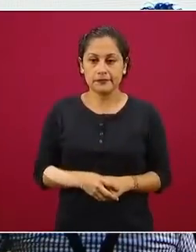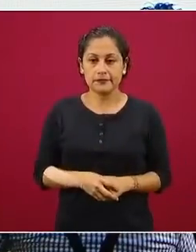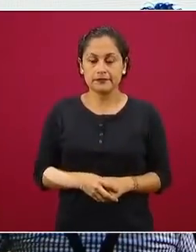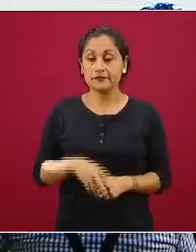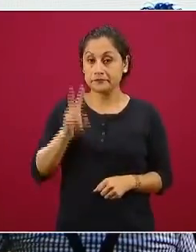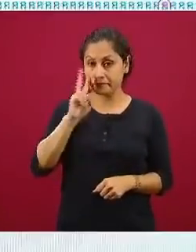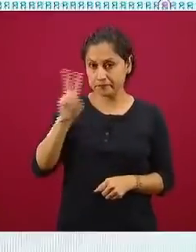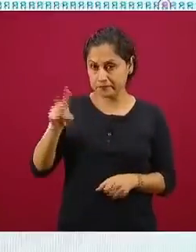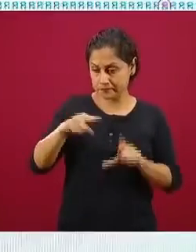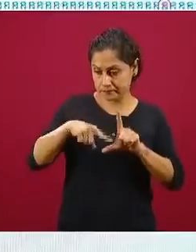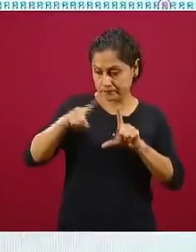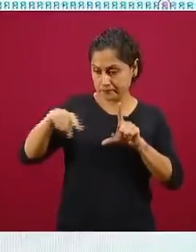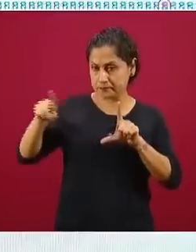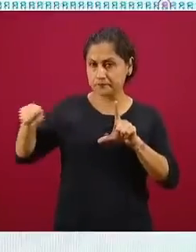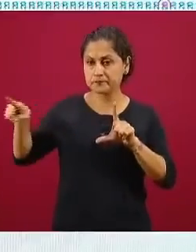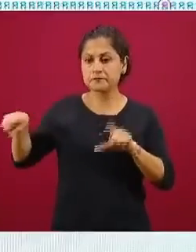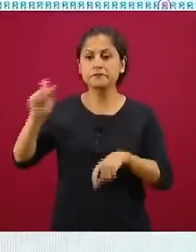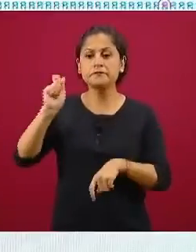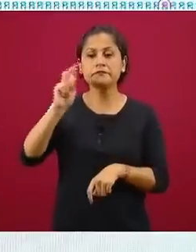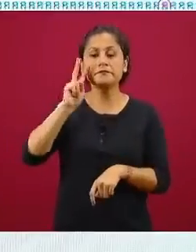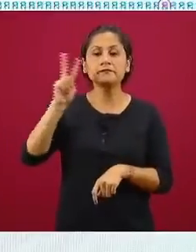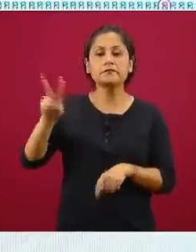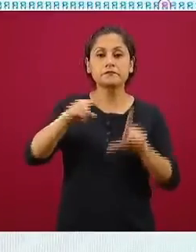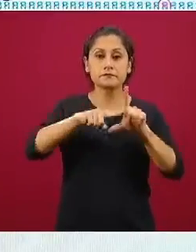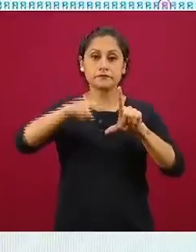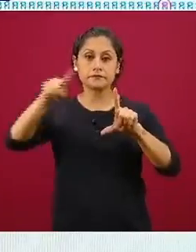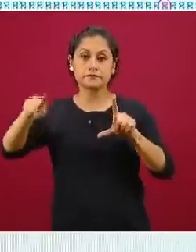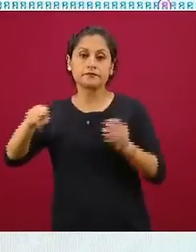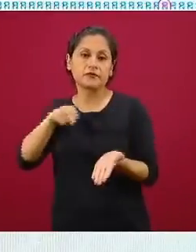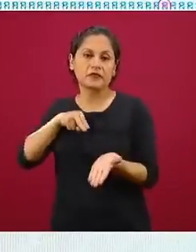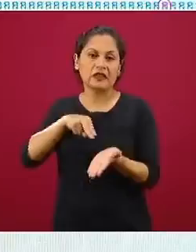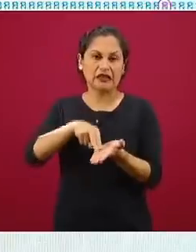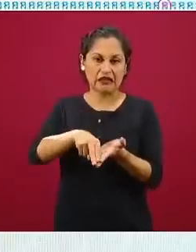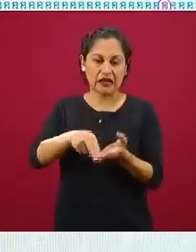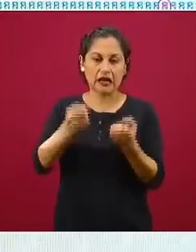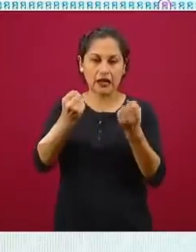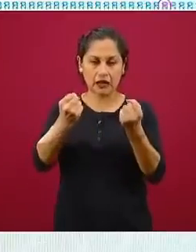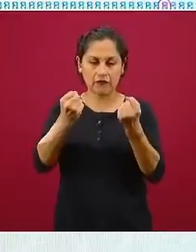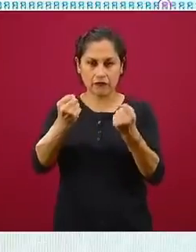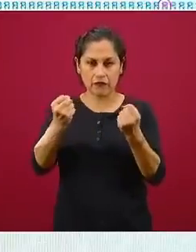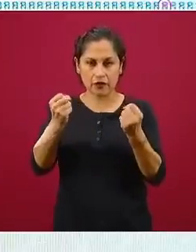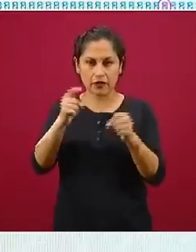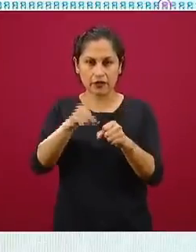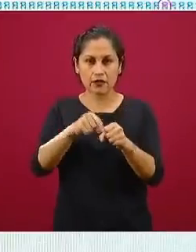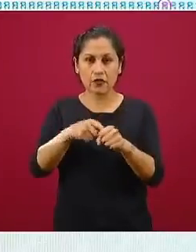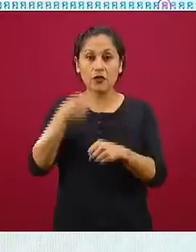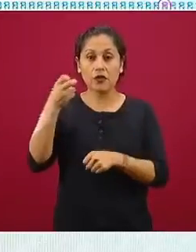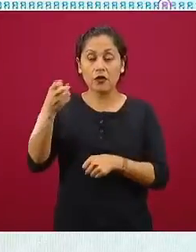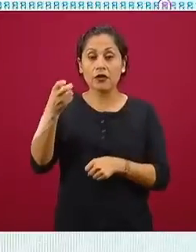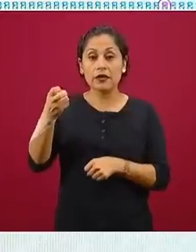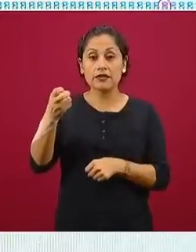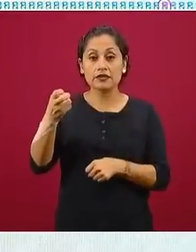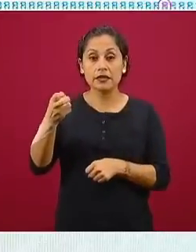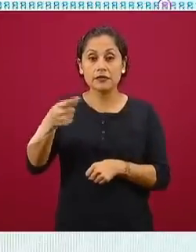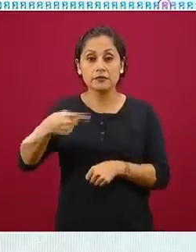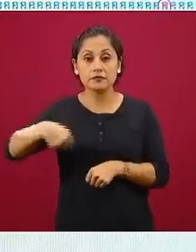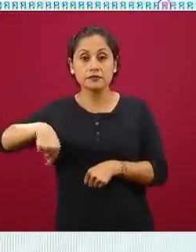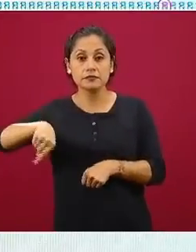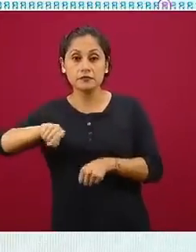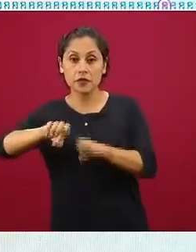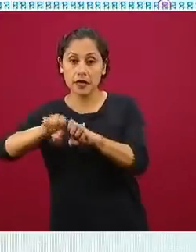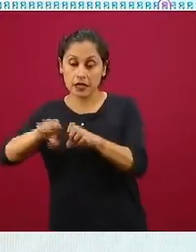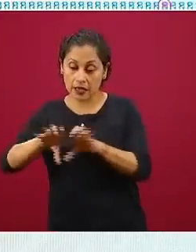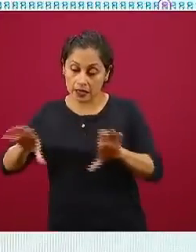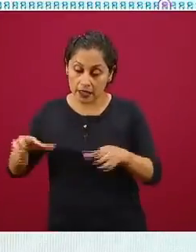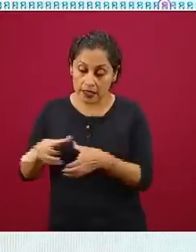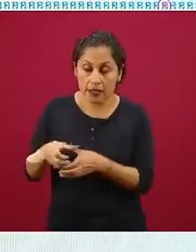gráficas siguientes es una línea negra, sólida, muy prominente, Esta es la predicción con